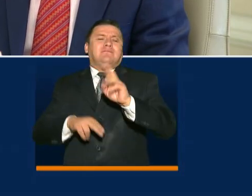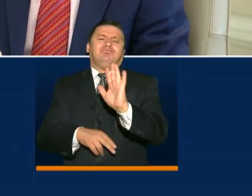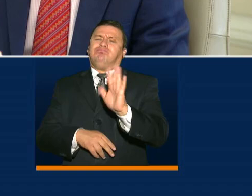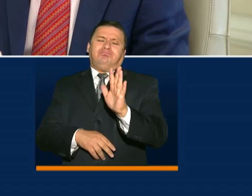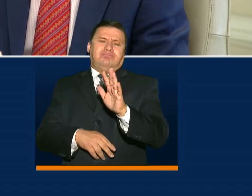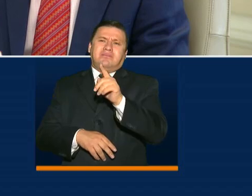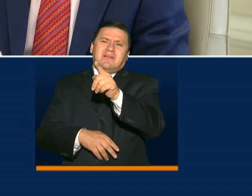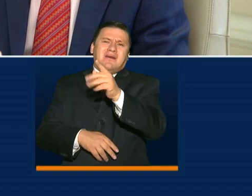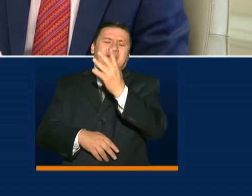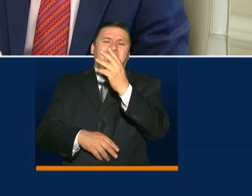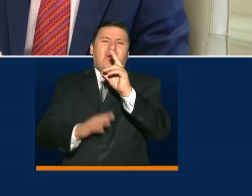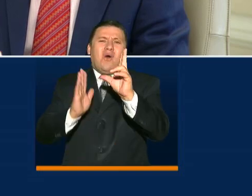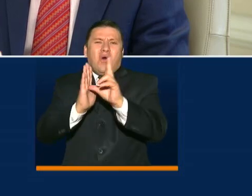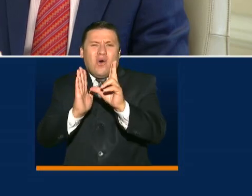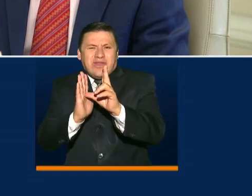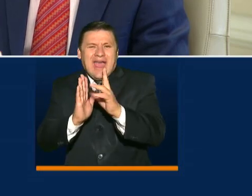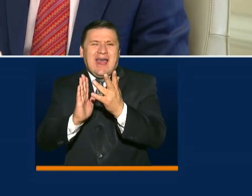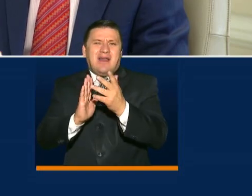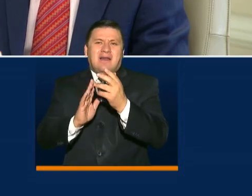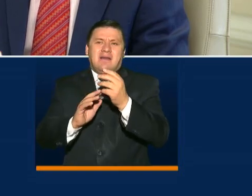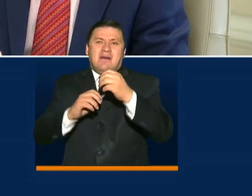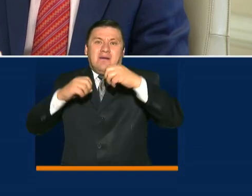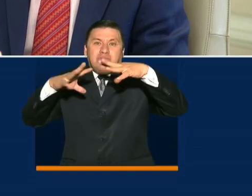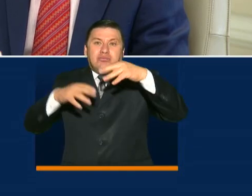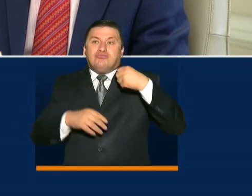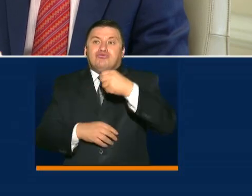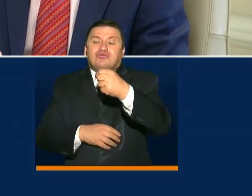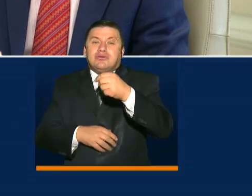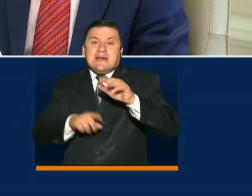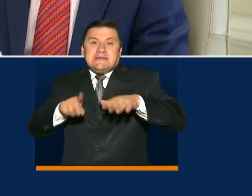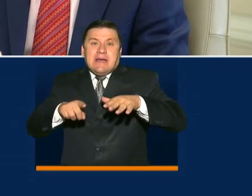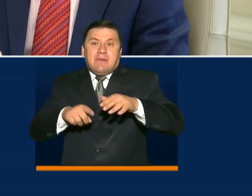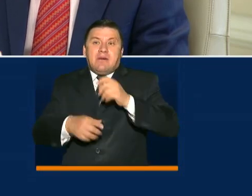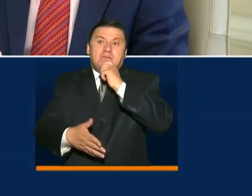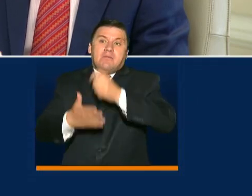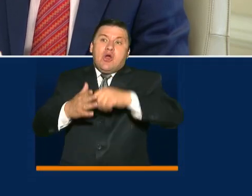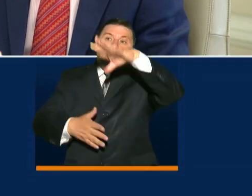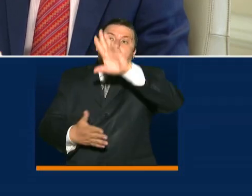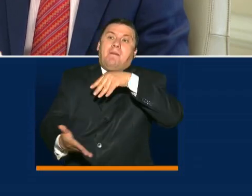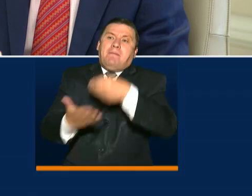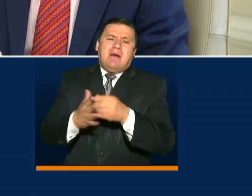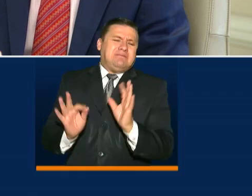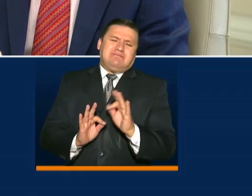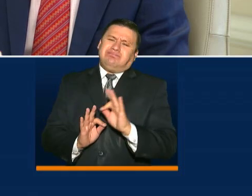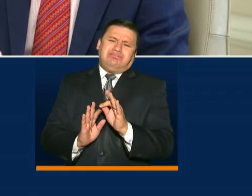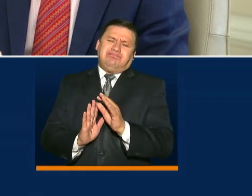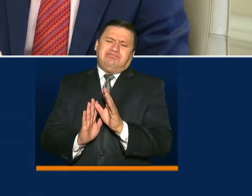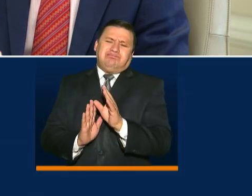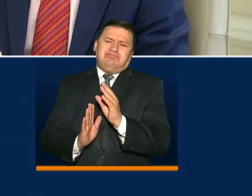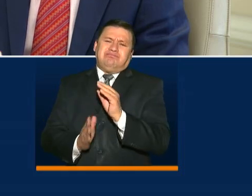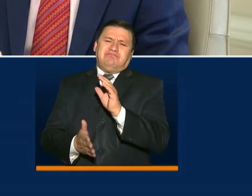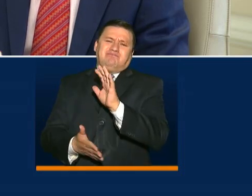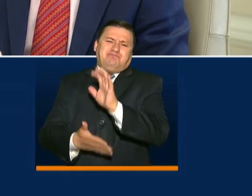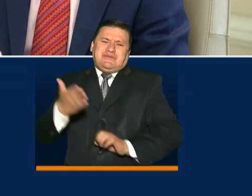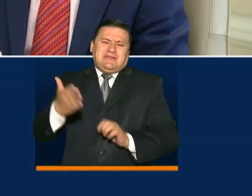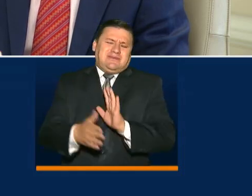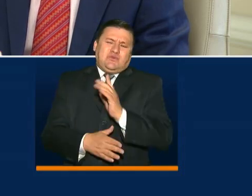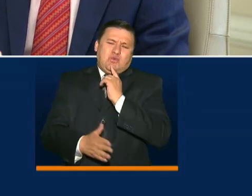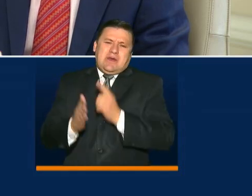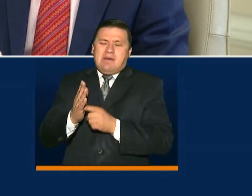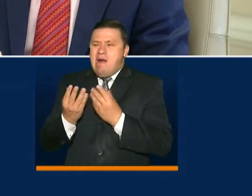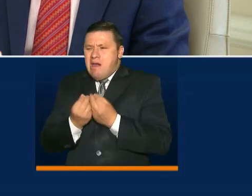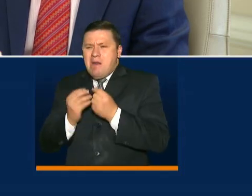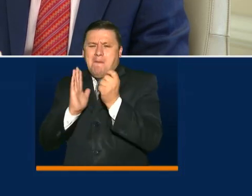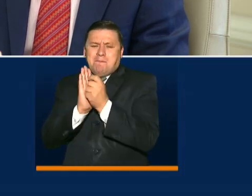del turismo y particularmente el sector hotelero en los próximos 6 meses. Y me gustaría también, ministro, que hablemos de